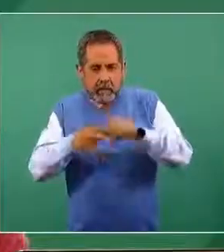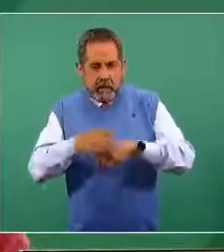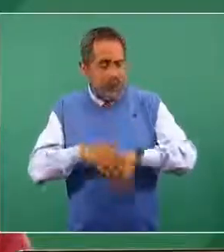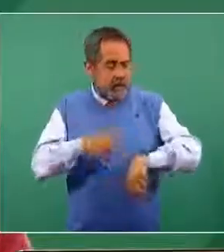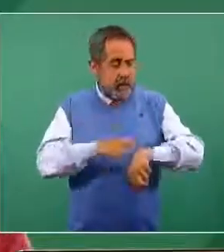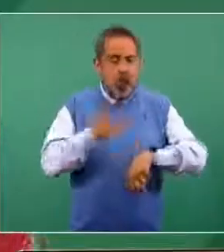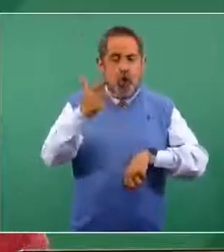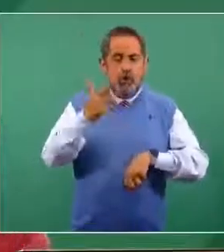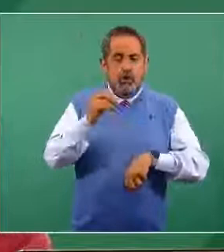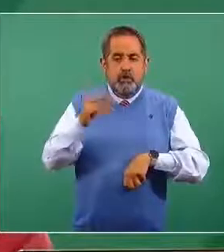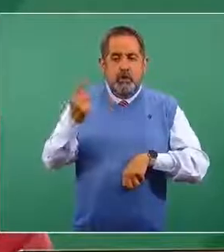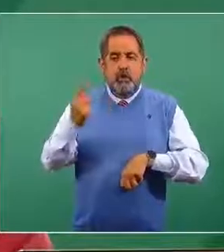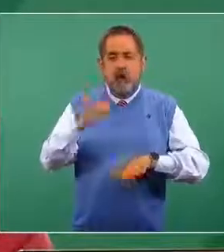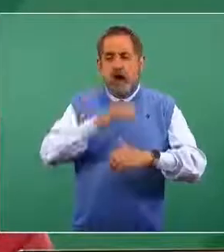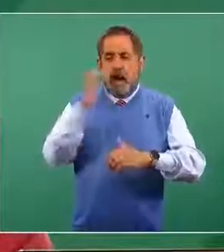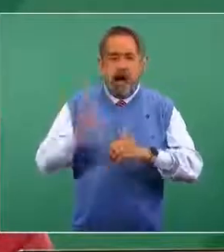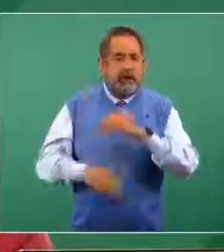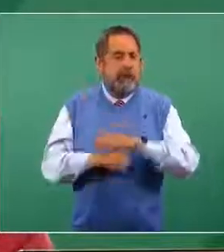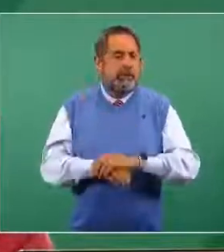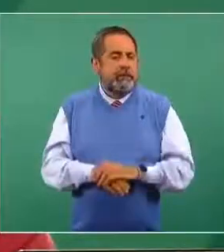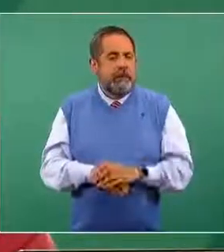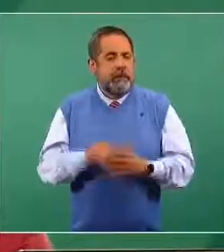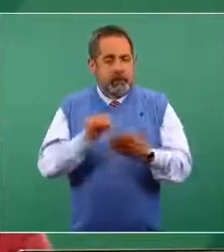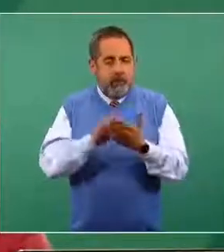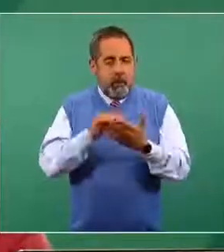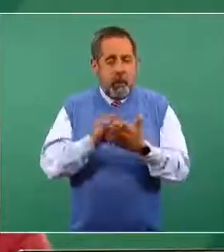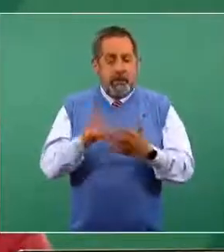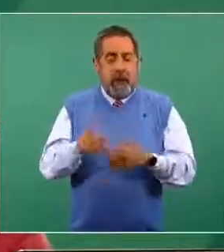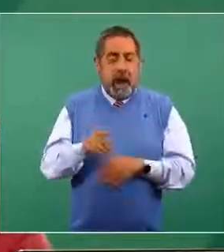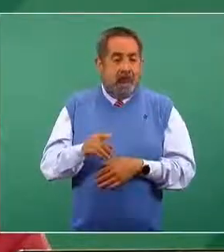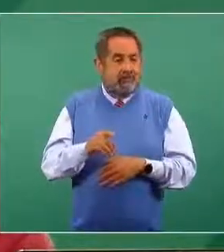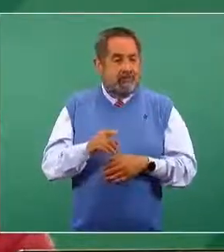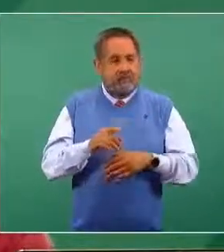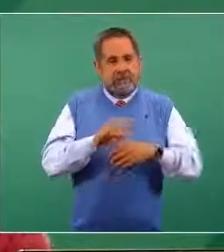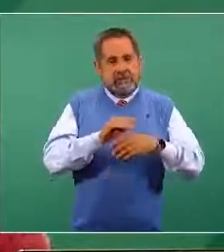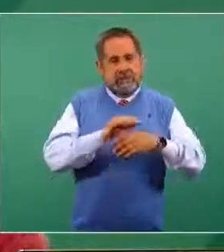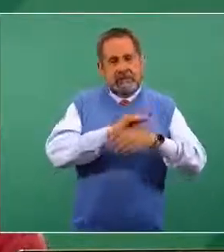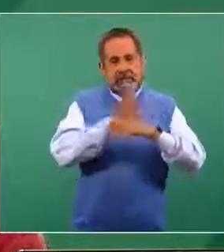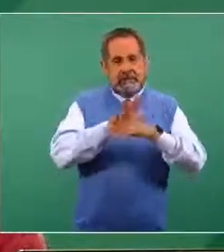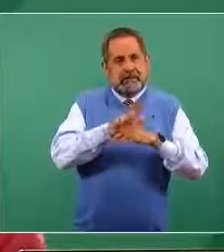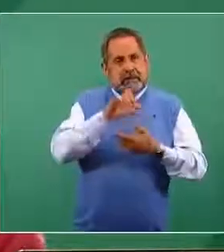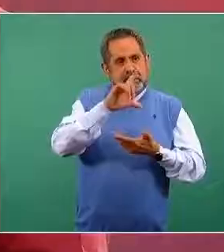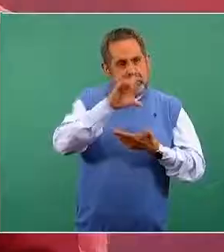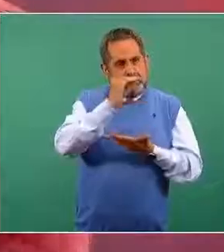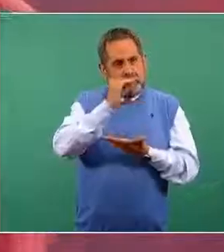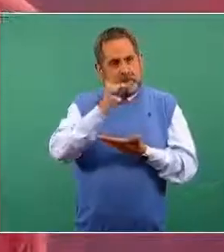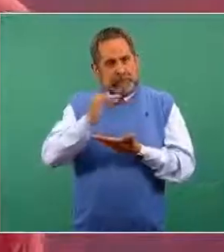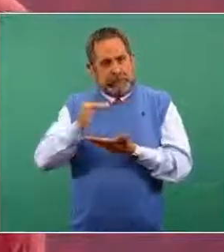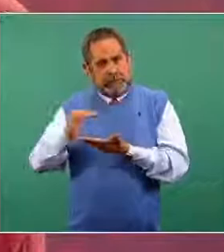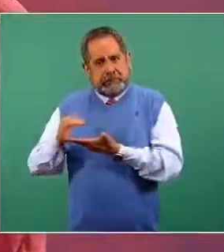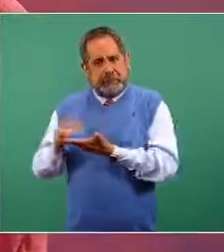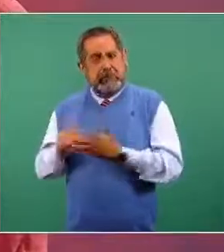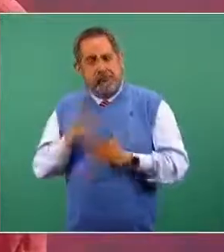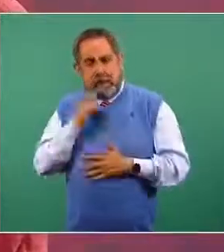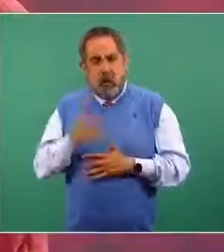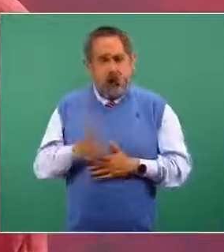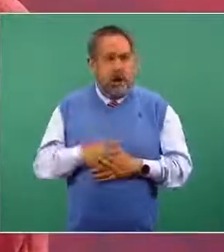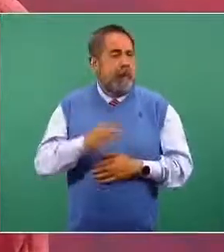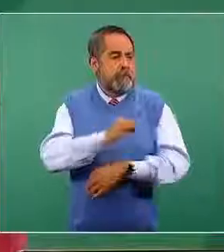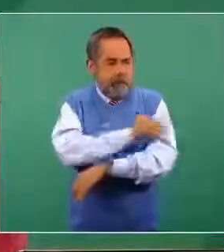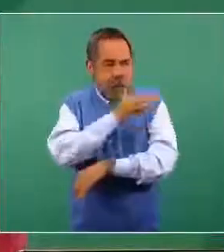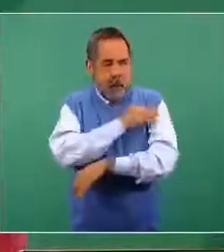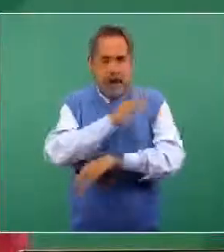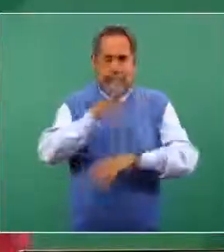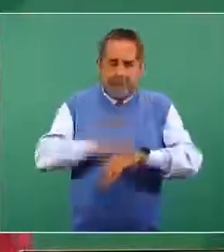Son las 20:01, continúa el descenso de la epidemia, continuamos avanzando en la